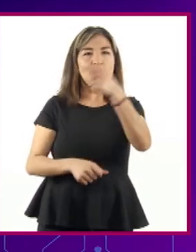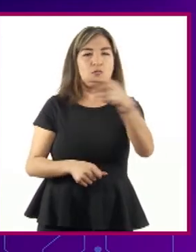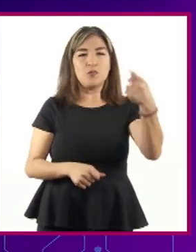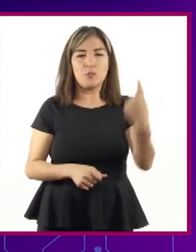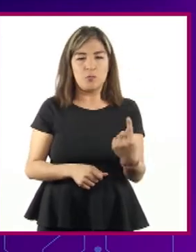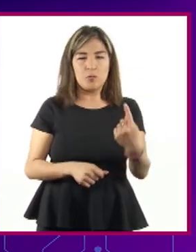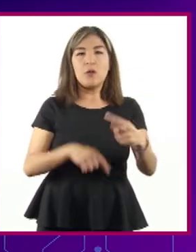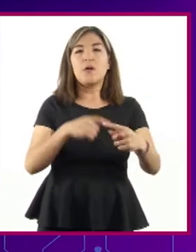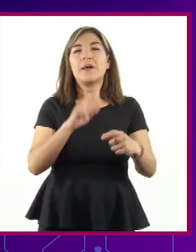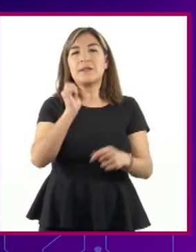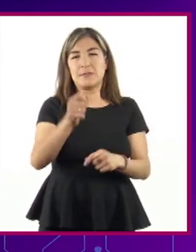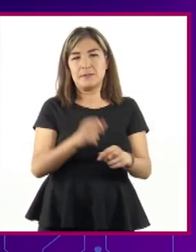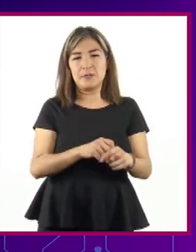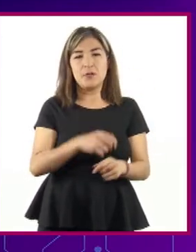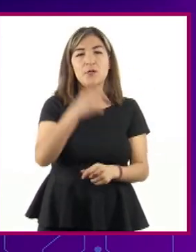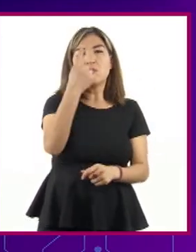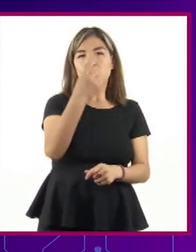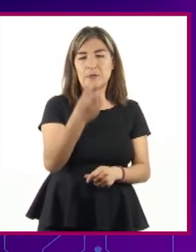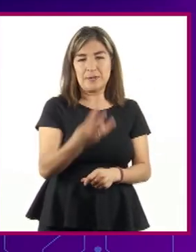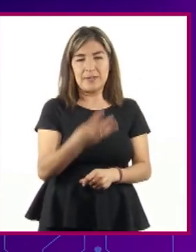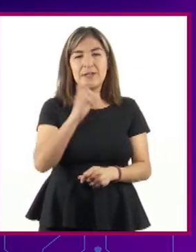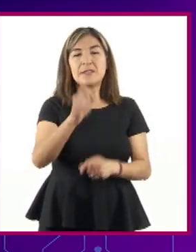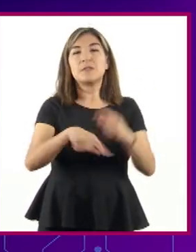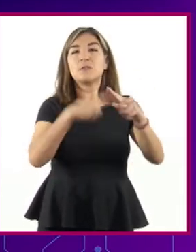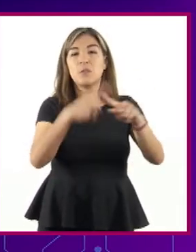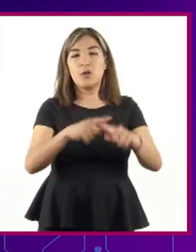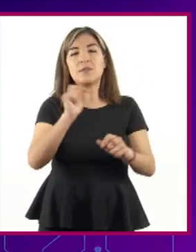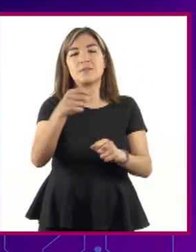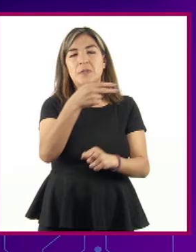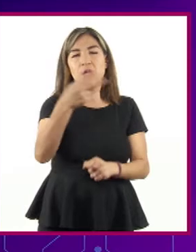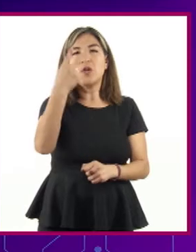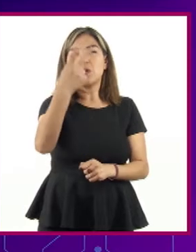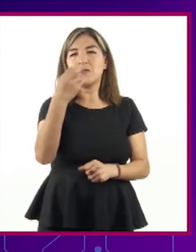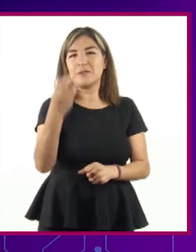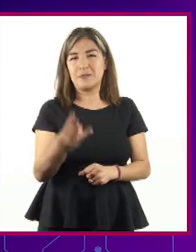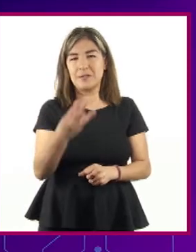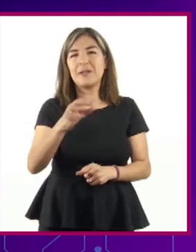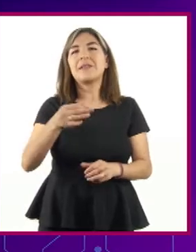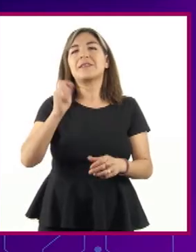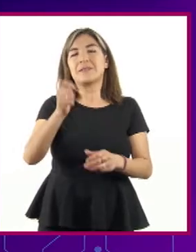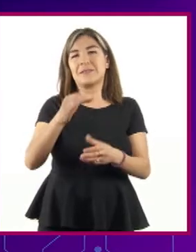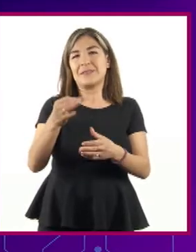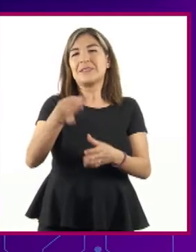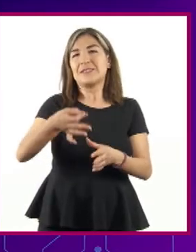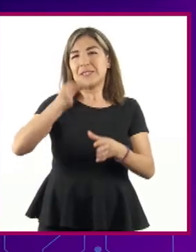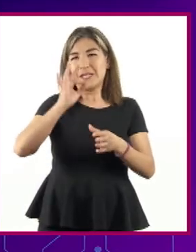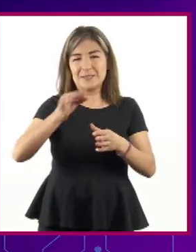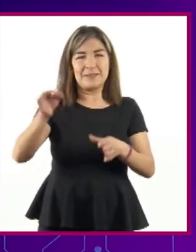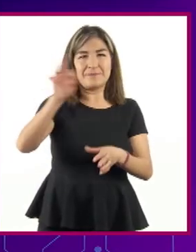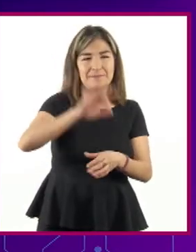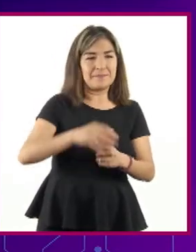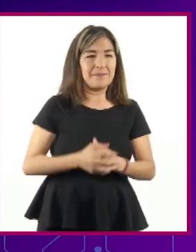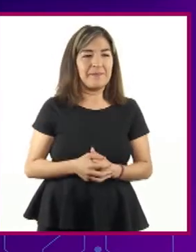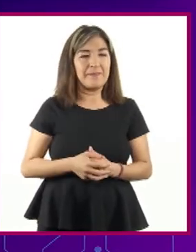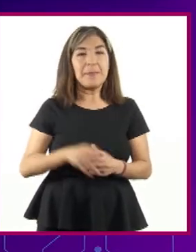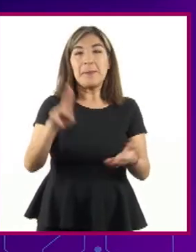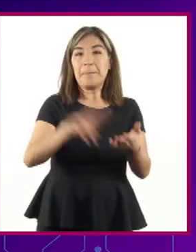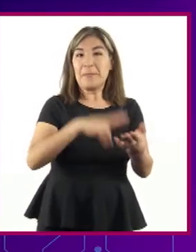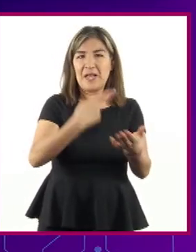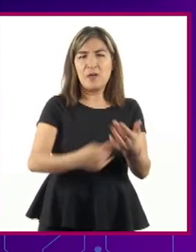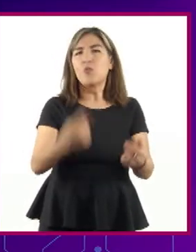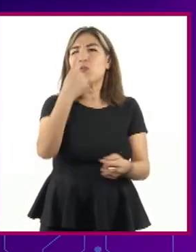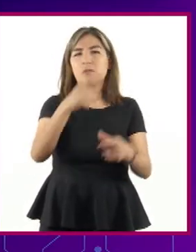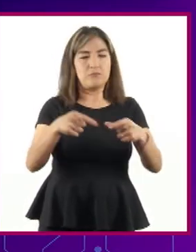tanto, 2 por 1/3 es igual a 2/3 de taza de cocoa. En el caso de la mantequilla es un